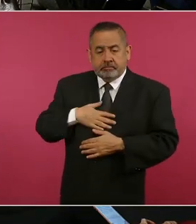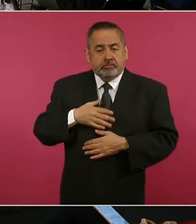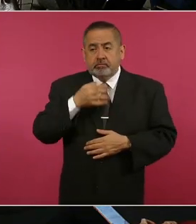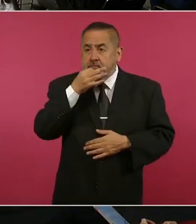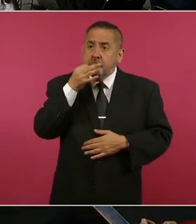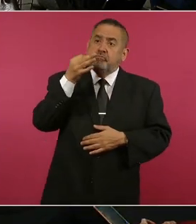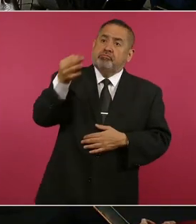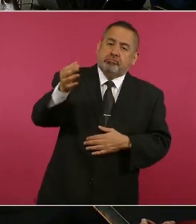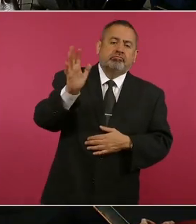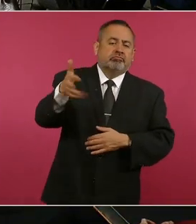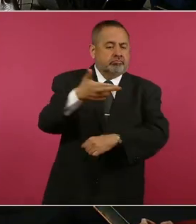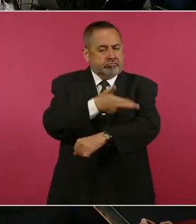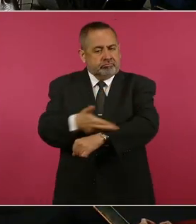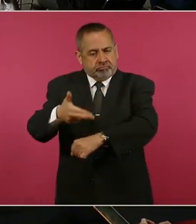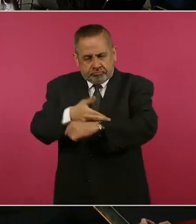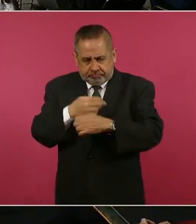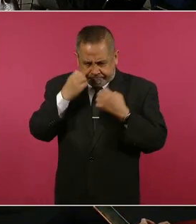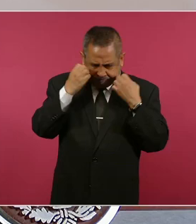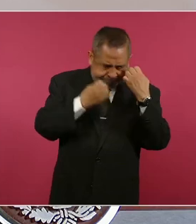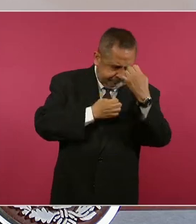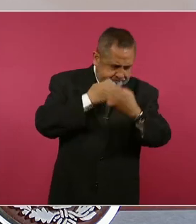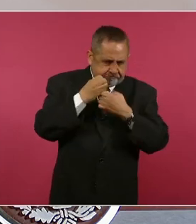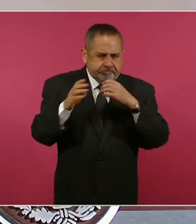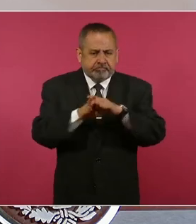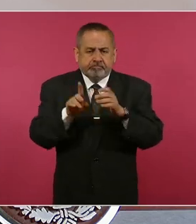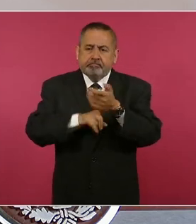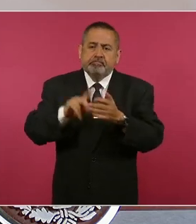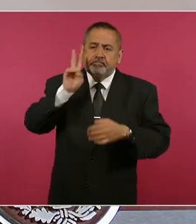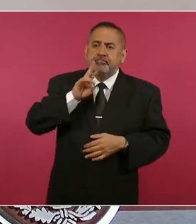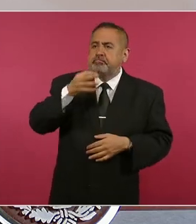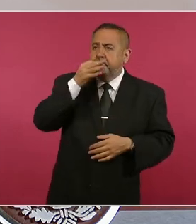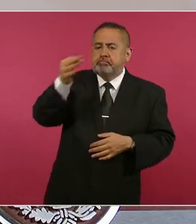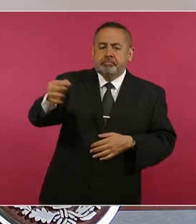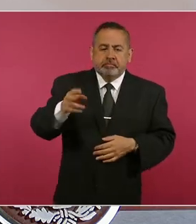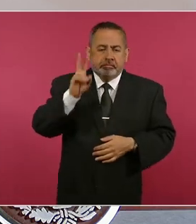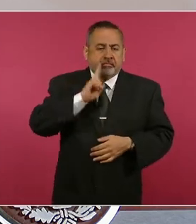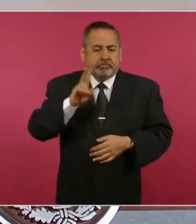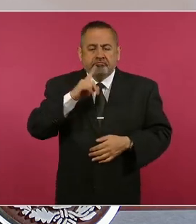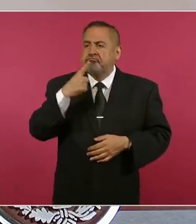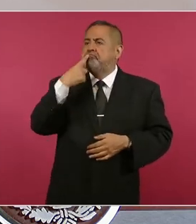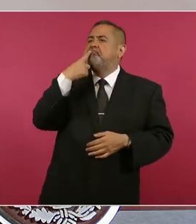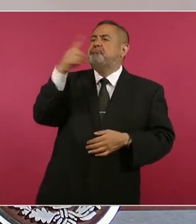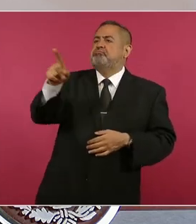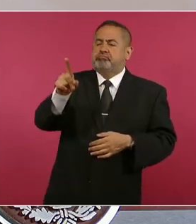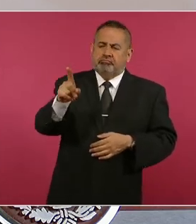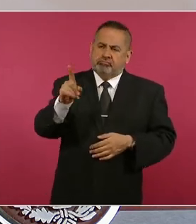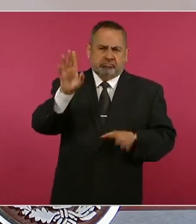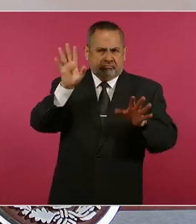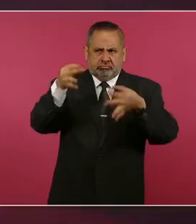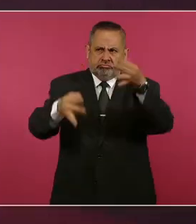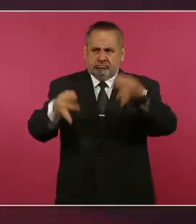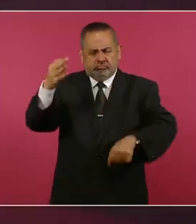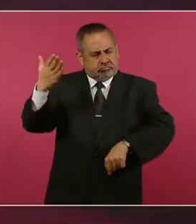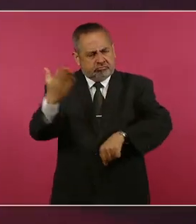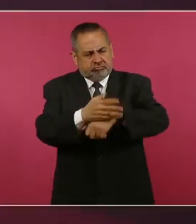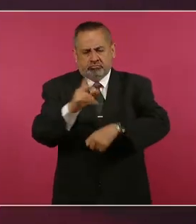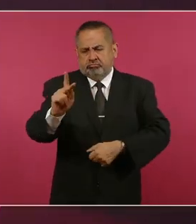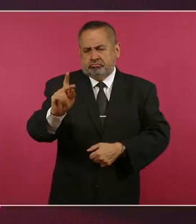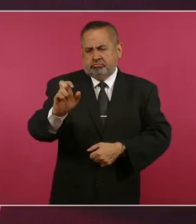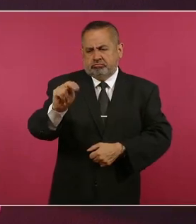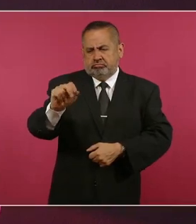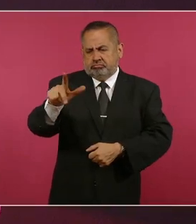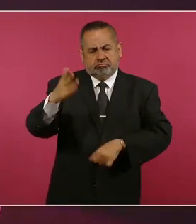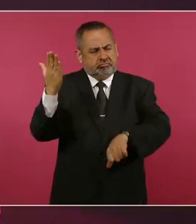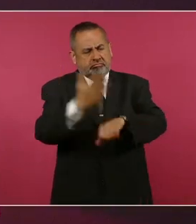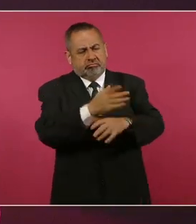tenemos concluido el análisis, la posibilidad incluso de una acusación de tipo penal, en el sentido de que